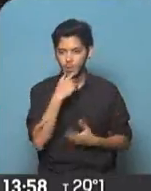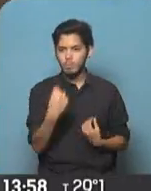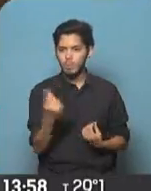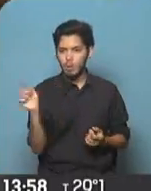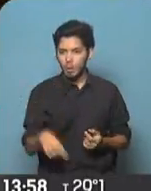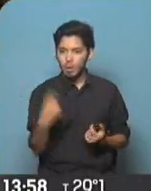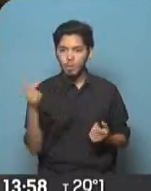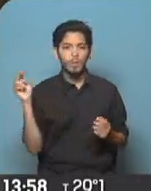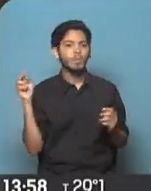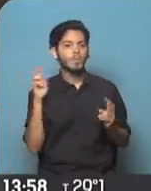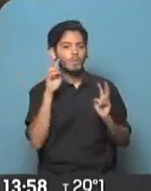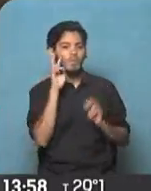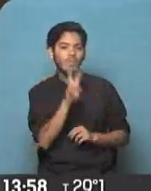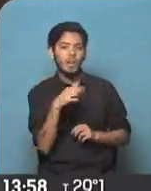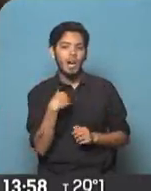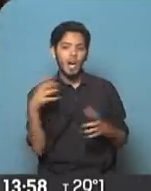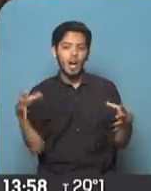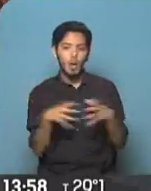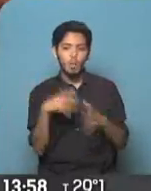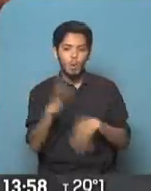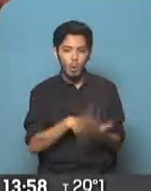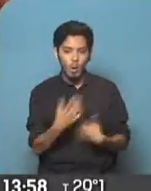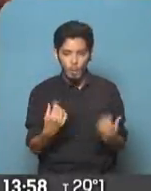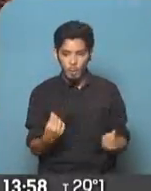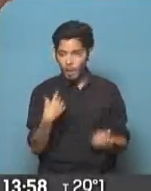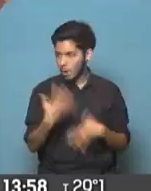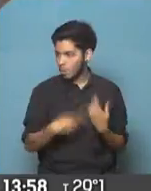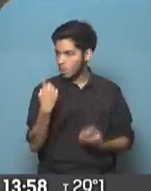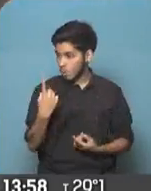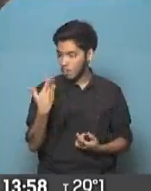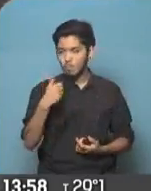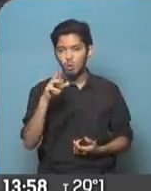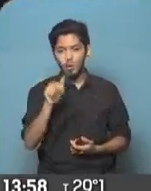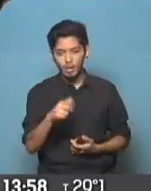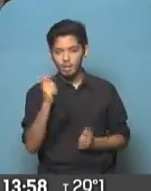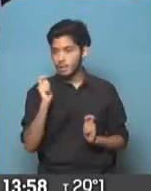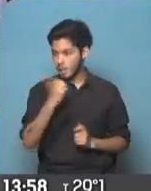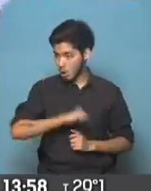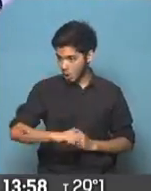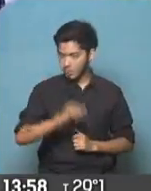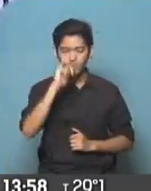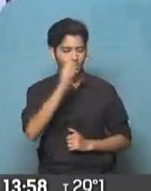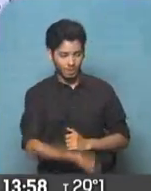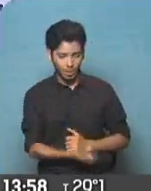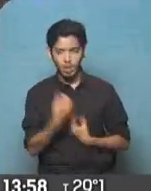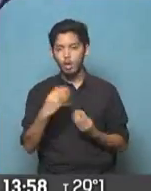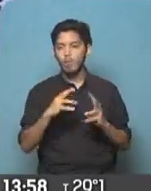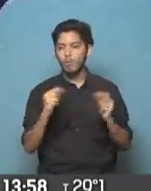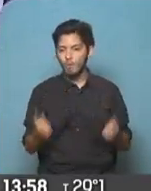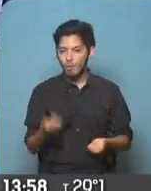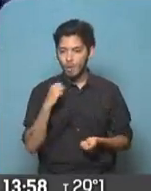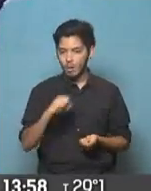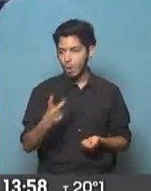madera del plantel al plantel de river a algún jugador favorito en particular mora es el que hace el gol se como termina el partido